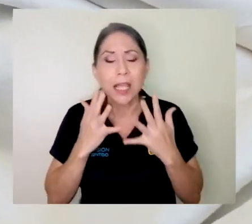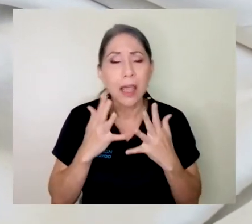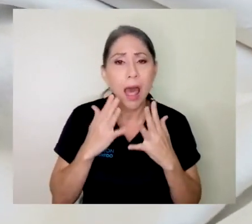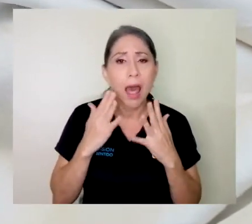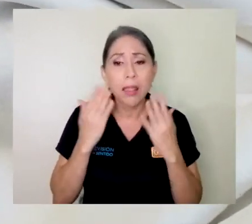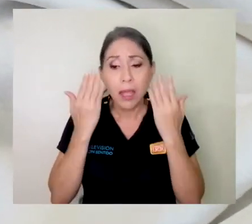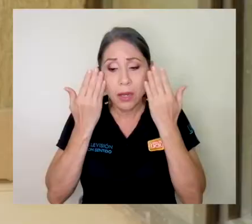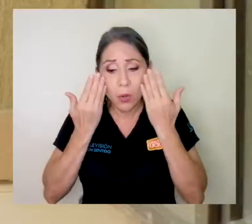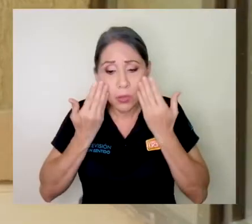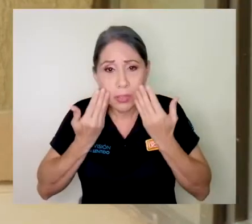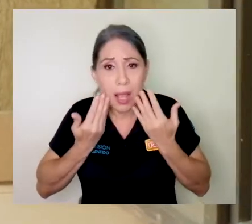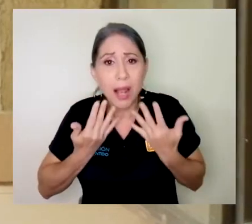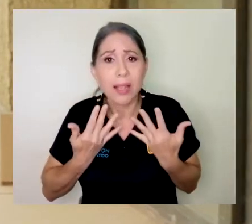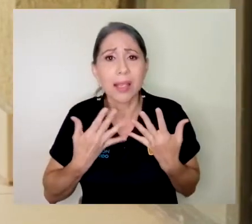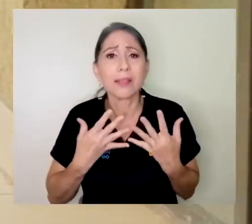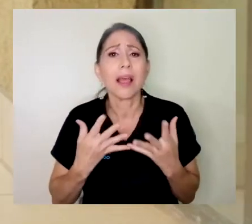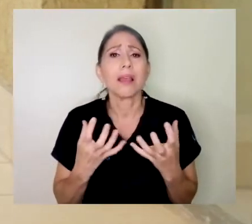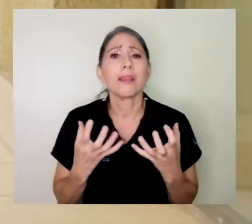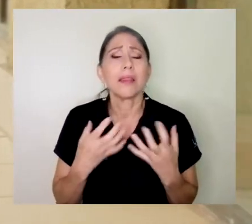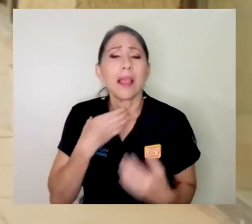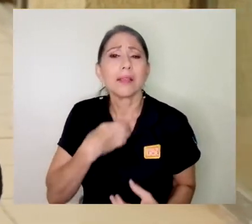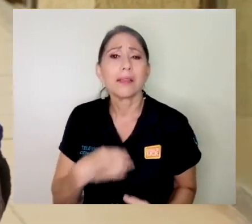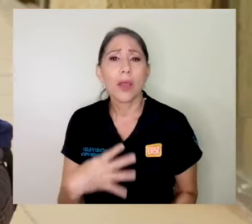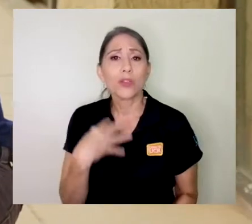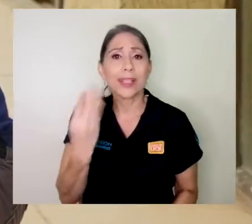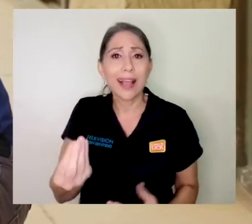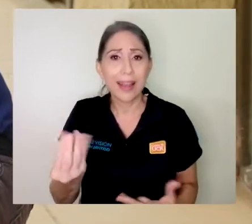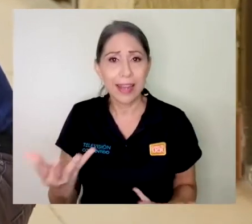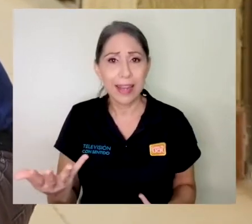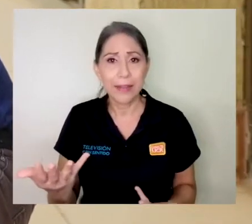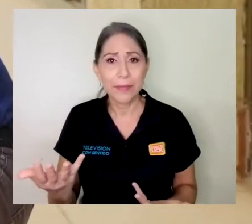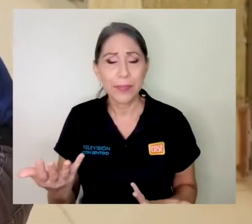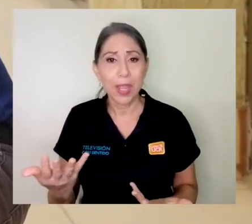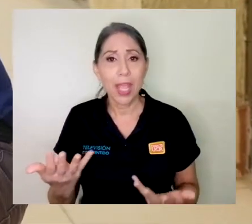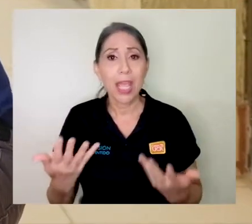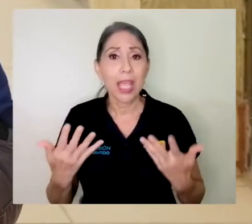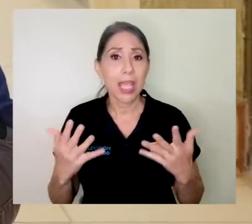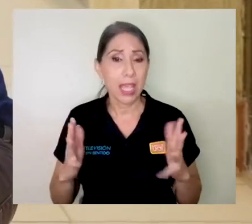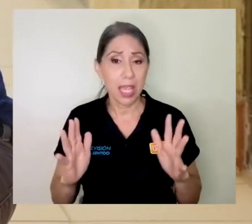nostalgias, deseos de salir, y entonces